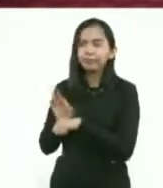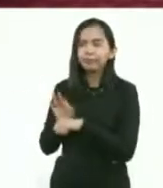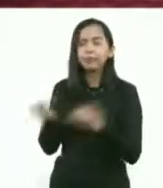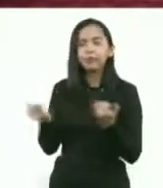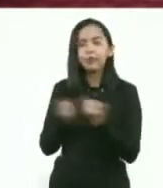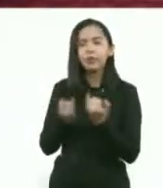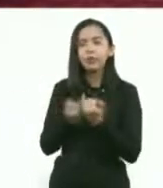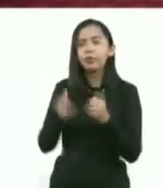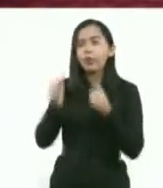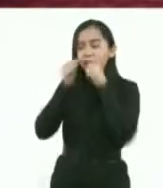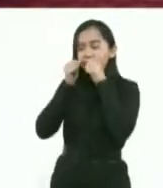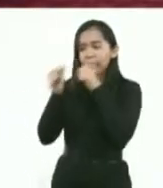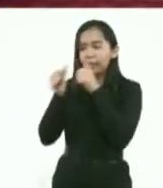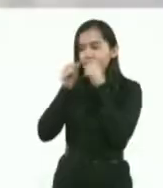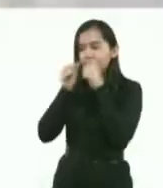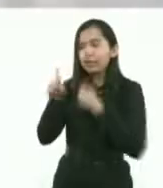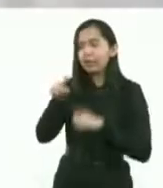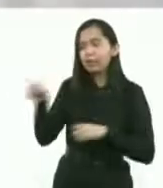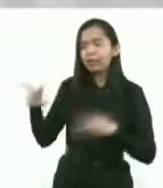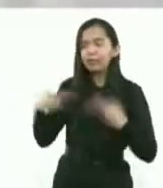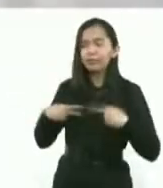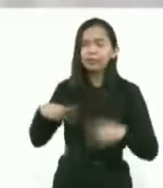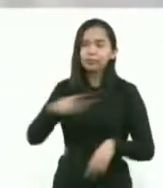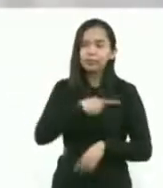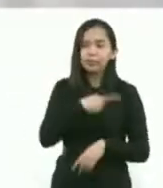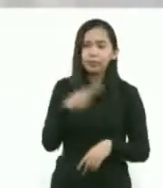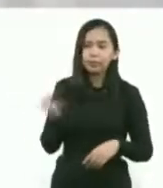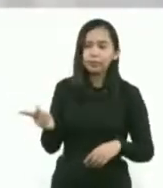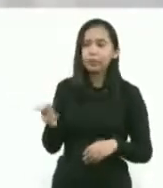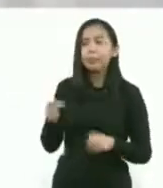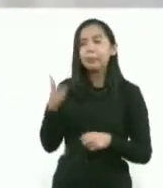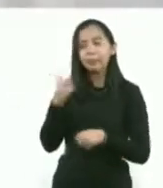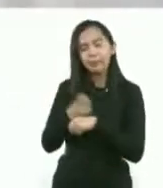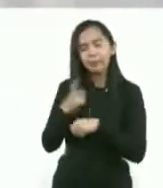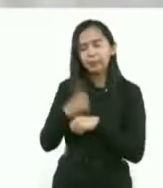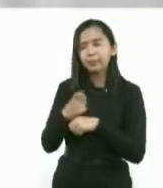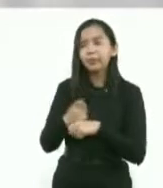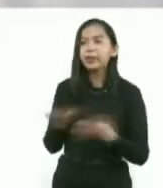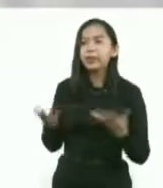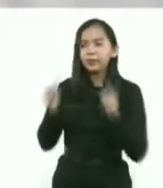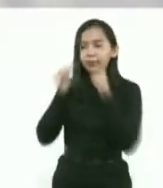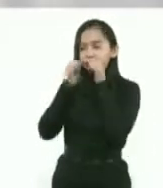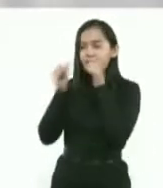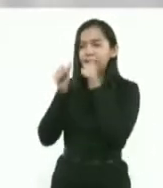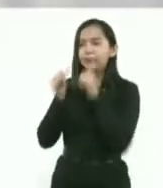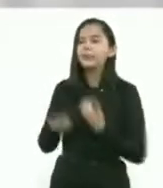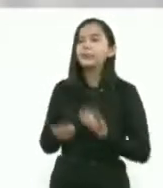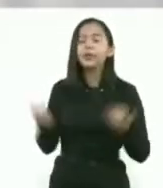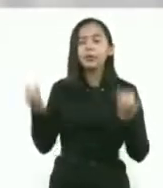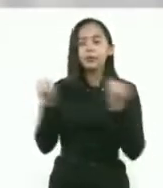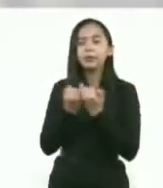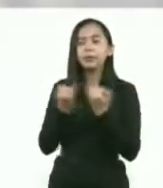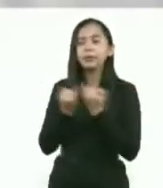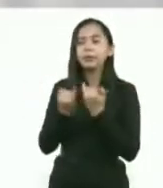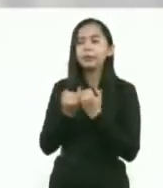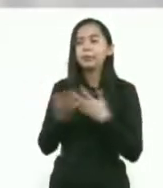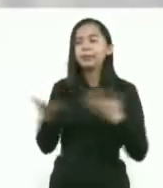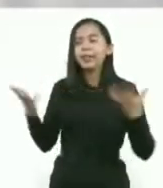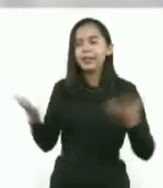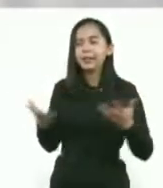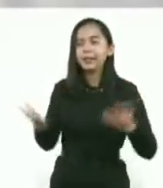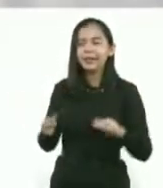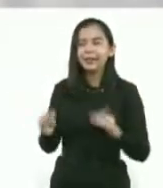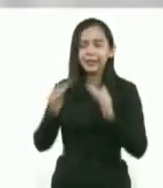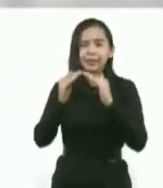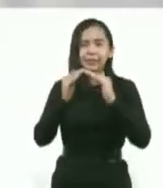atender siempre a los que menos tienen primero. Y además, pues, desarrollar estas acciones que permitan disminuir desigualdades